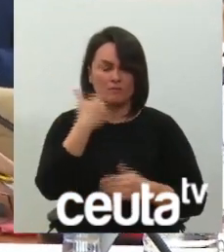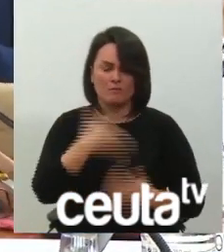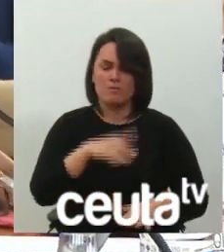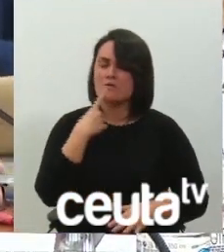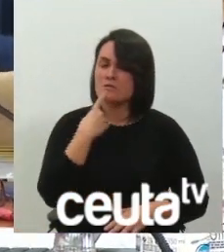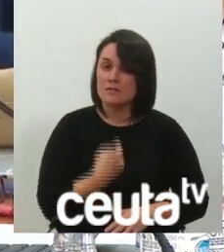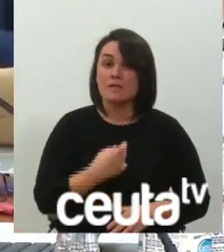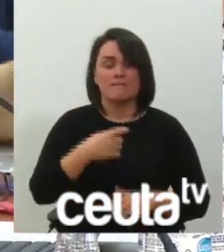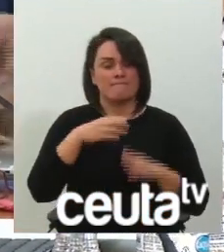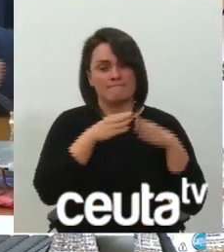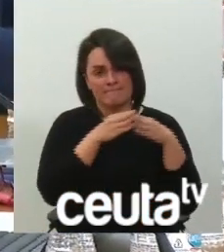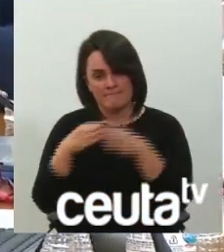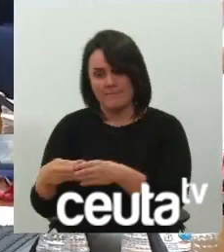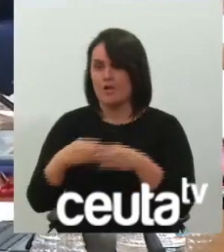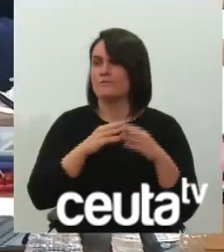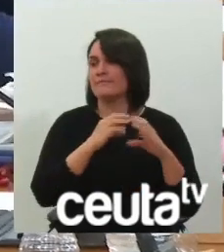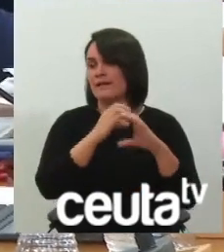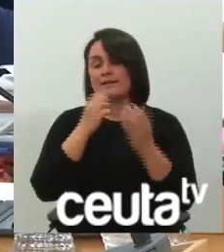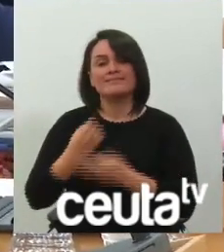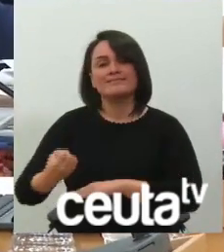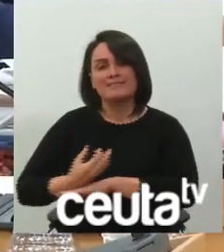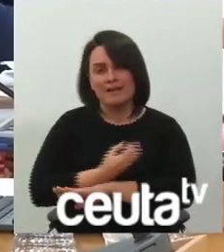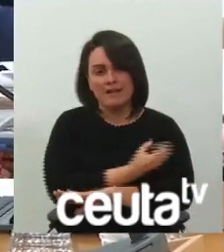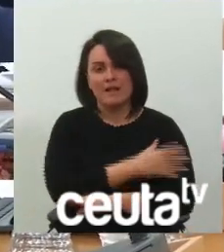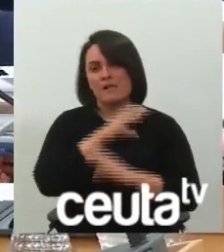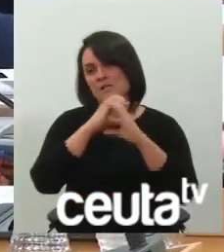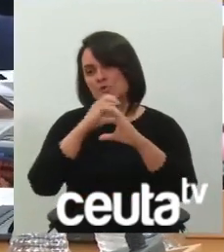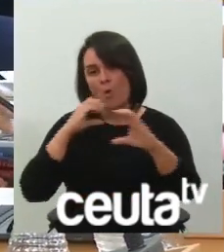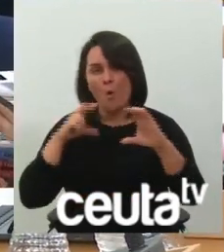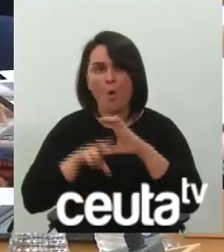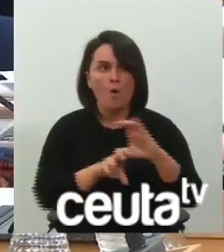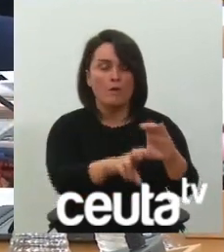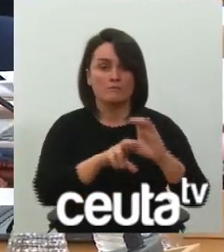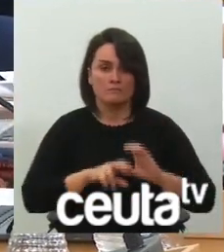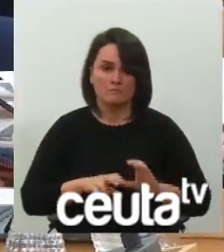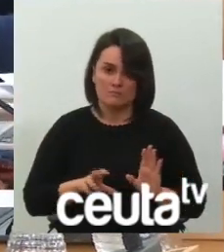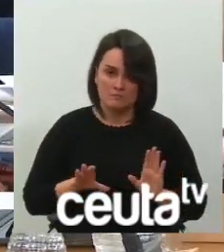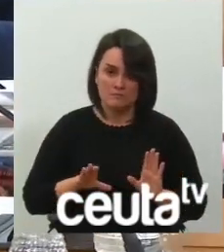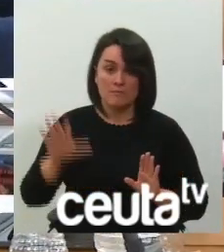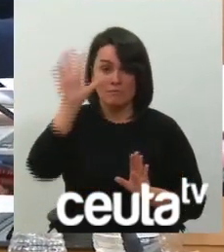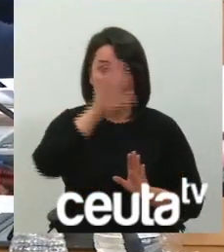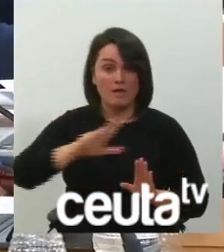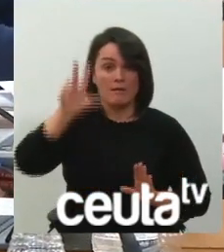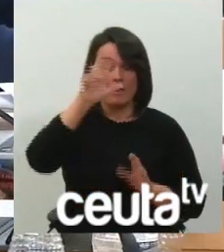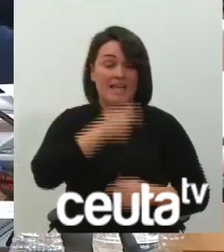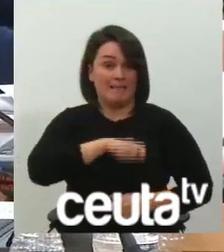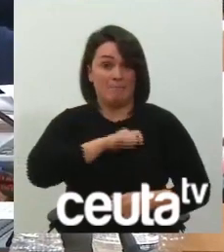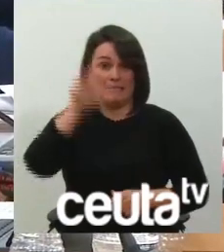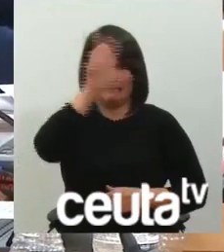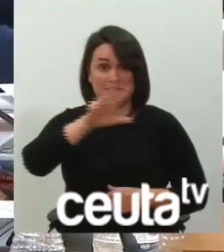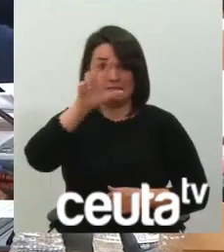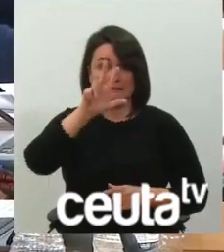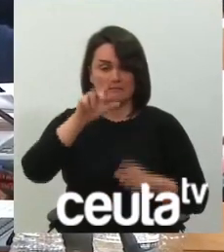autobús no somos los españoles que lo tenemos más fáciles a la hora de viajar y hace apenas